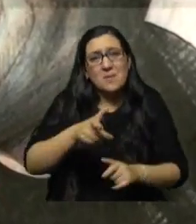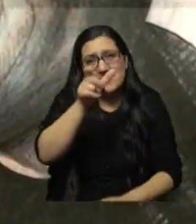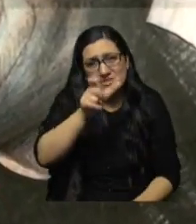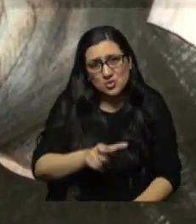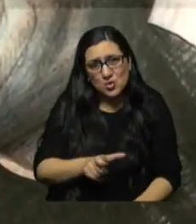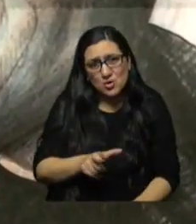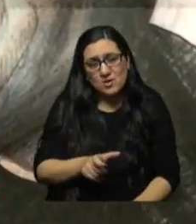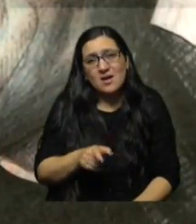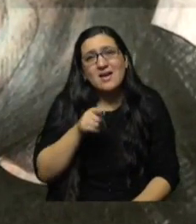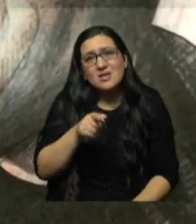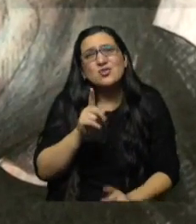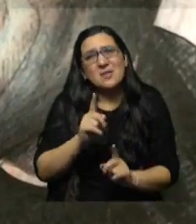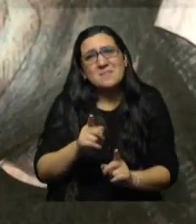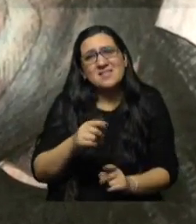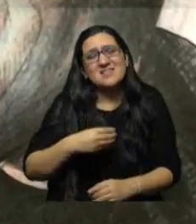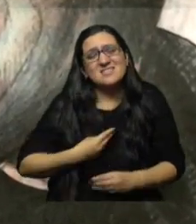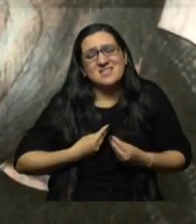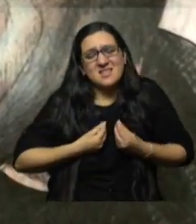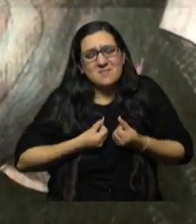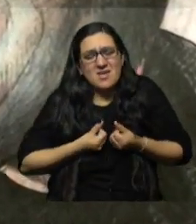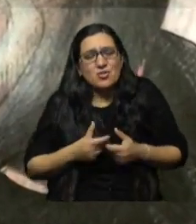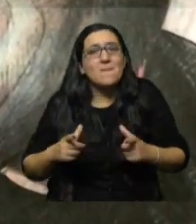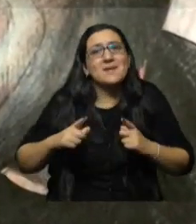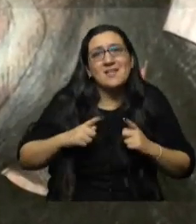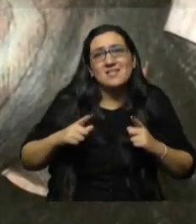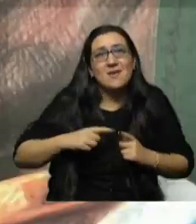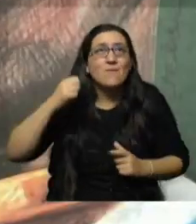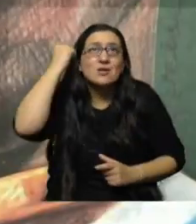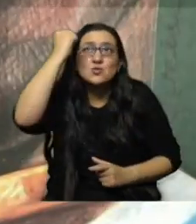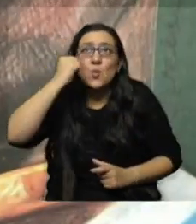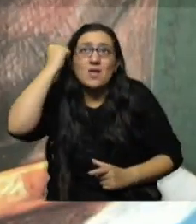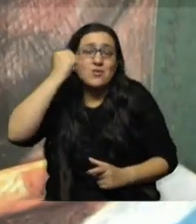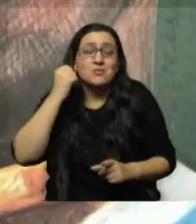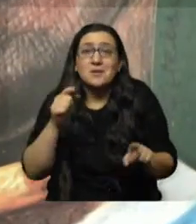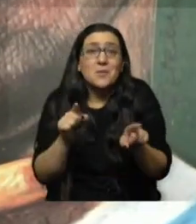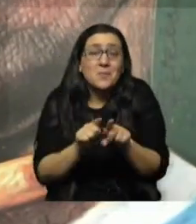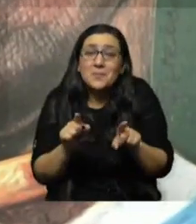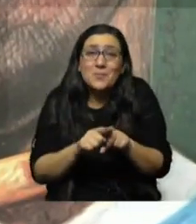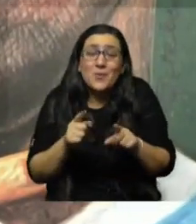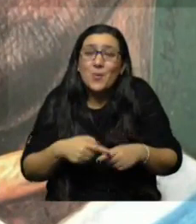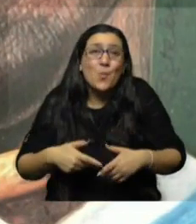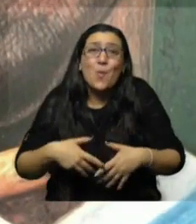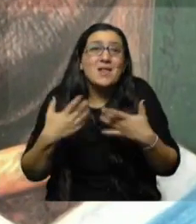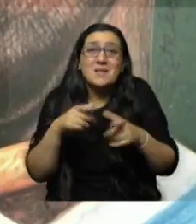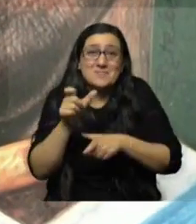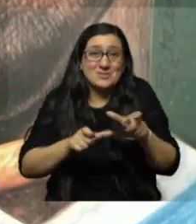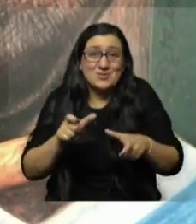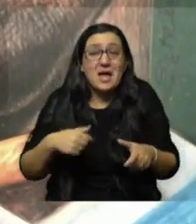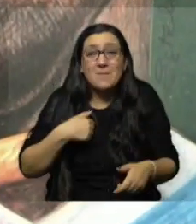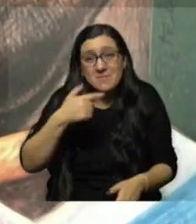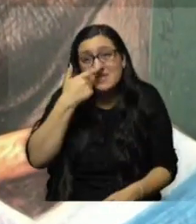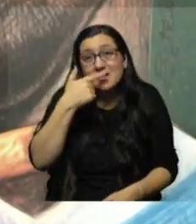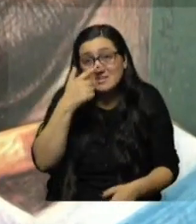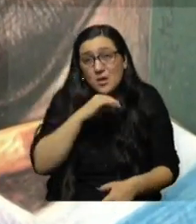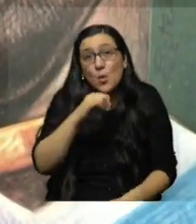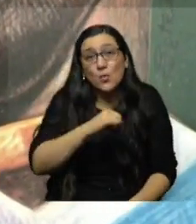un cúmulo de sueños, ¿no? De cosas, de expectativas, de que nos pasan a todos cuando somos niños, que me interesa como reflejarlo